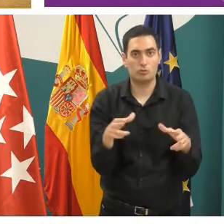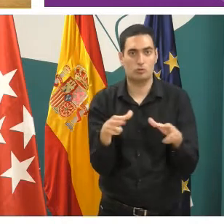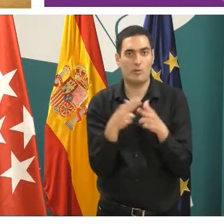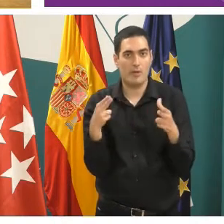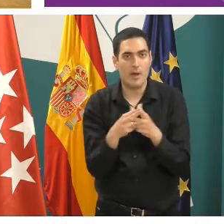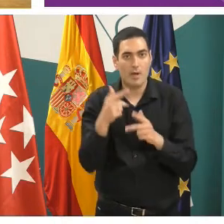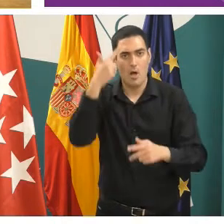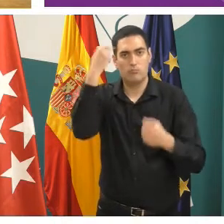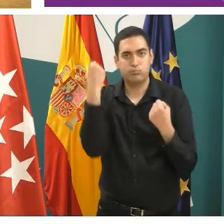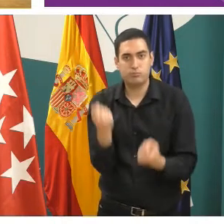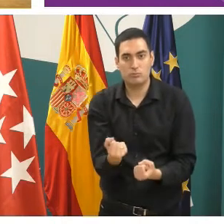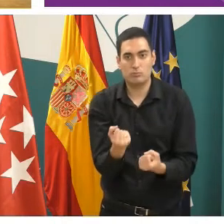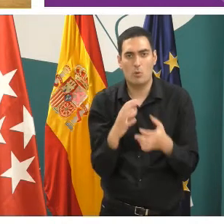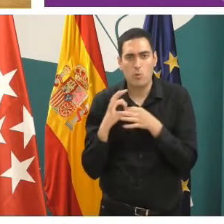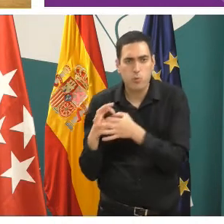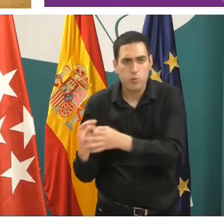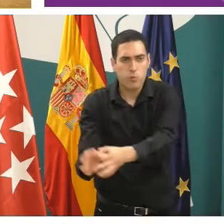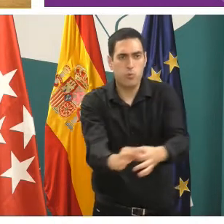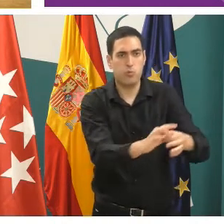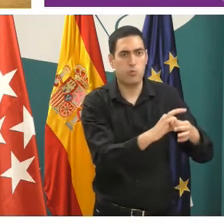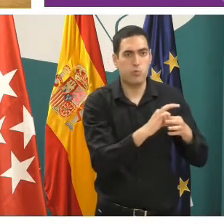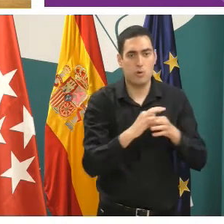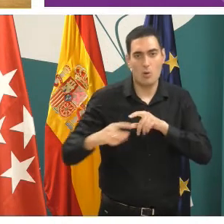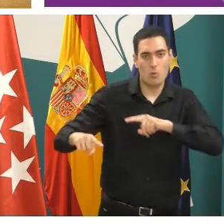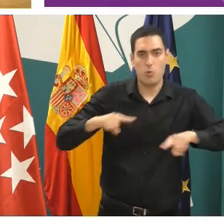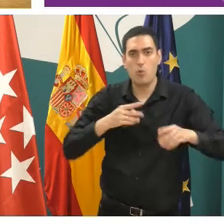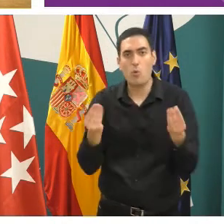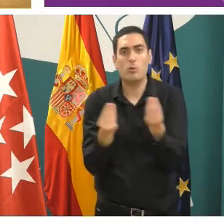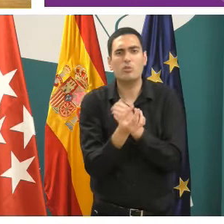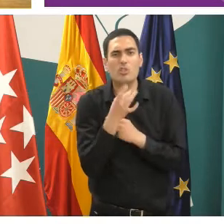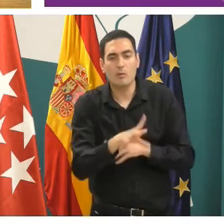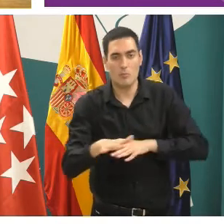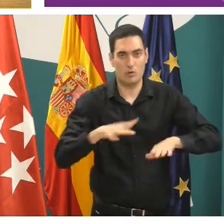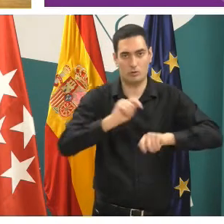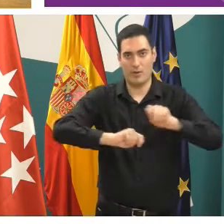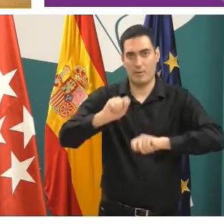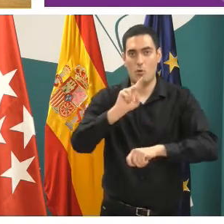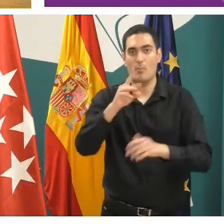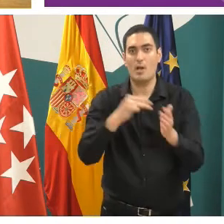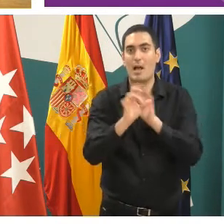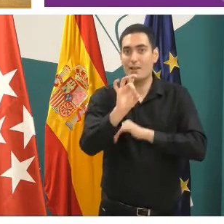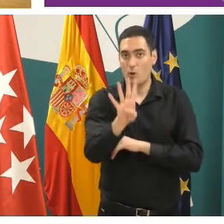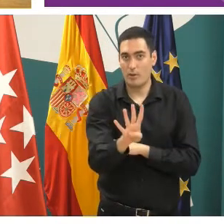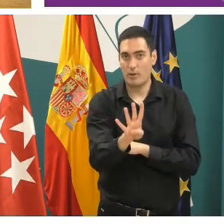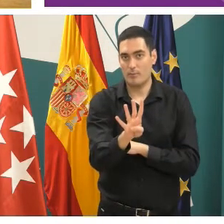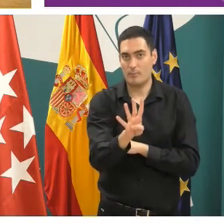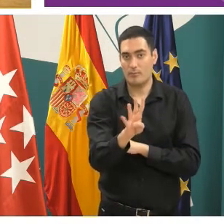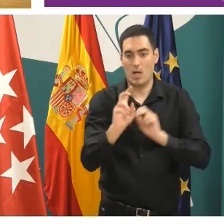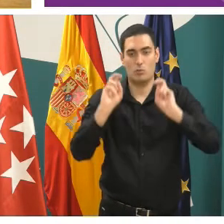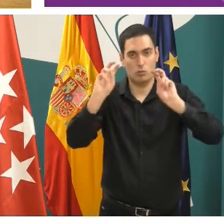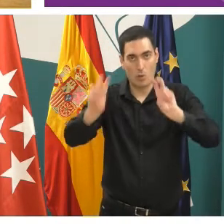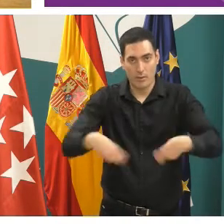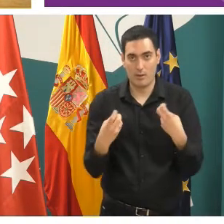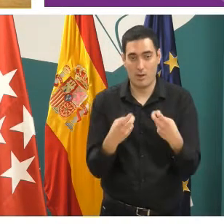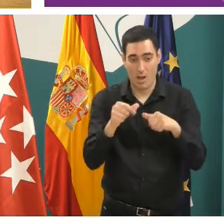expertos que se aunan y se coordinen con el movimiento asociativo. En 2014 se actualiza y